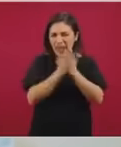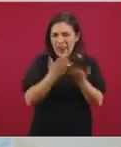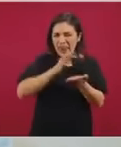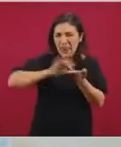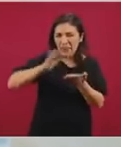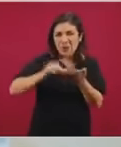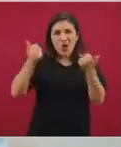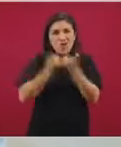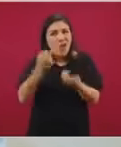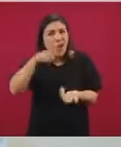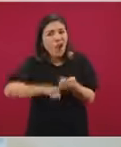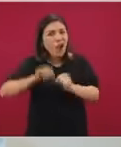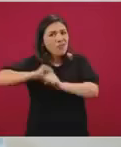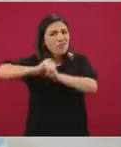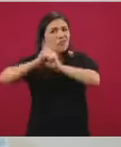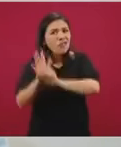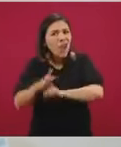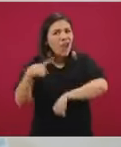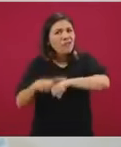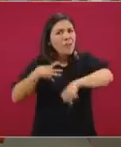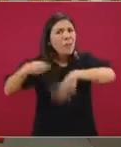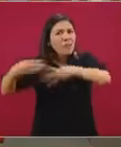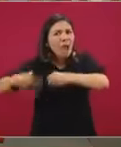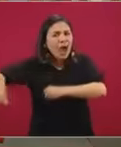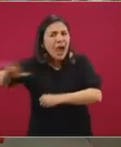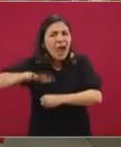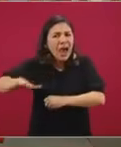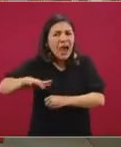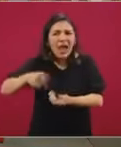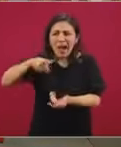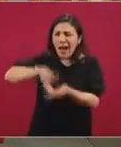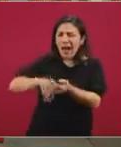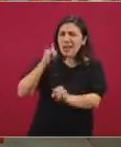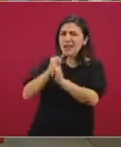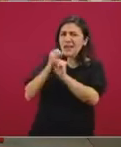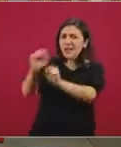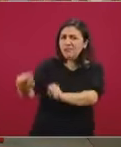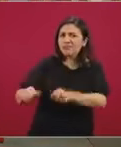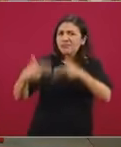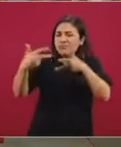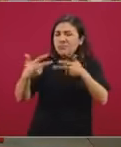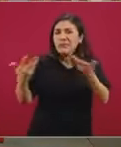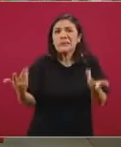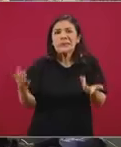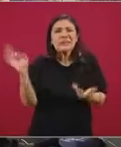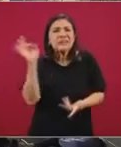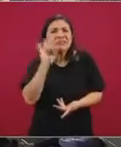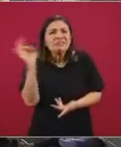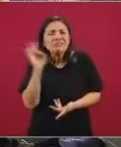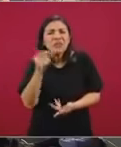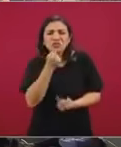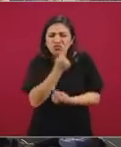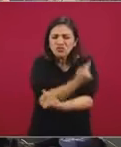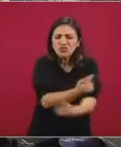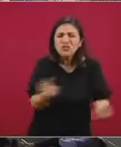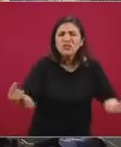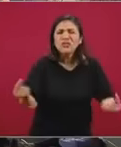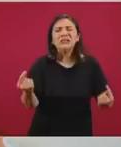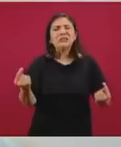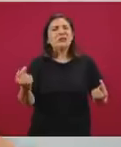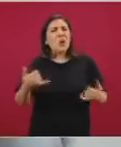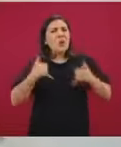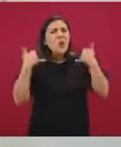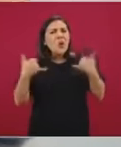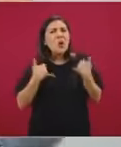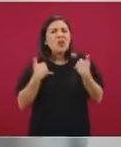la pandemia, desde lo virtual, y a lo mejor ahora sí que la escuinclada, los niños, las niñas,